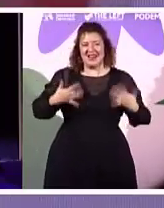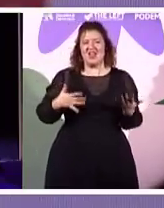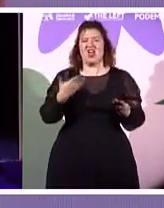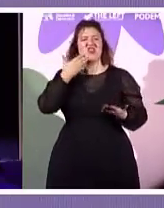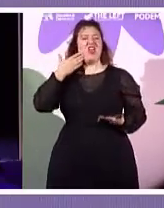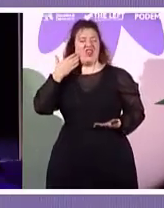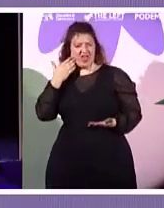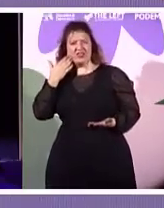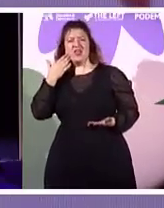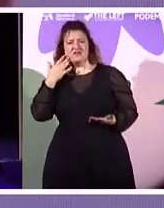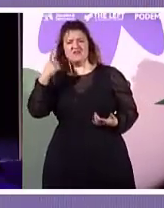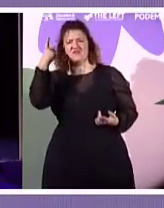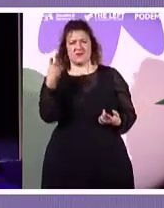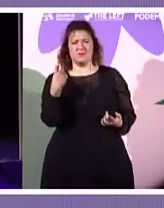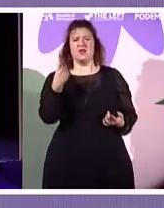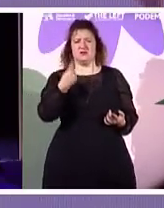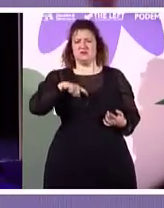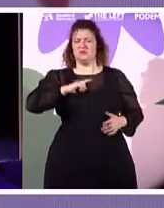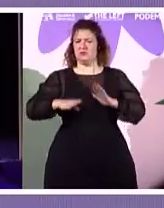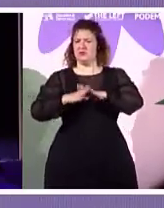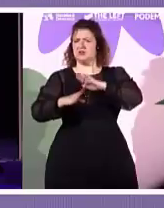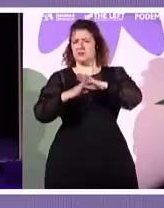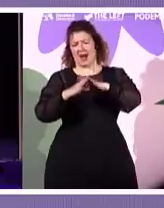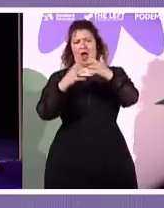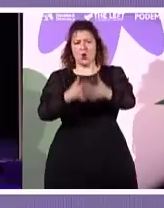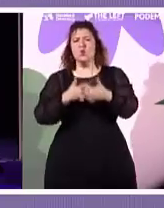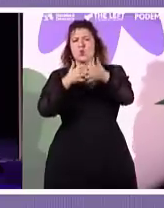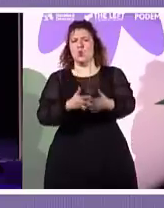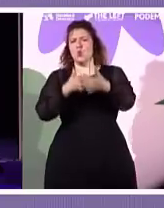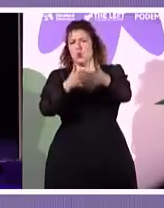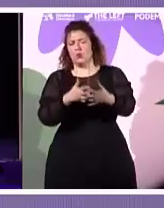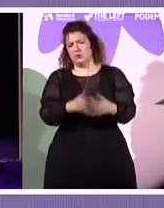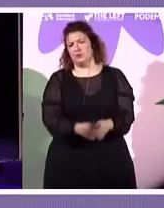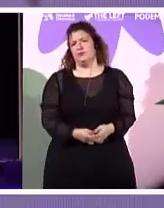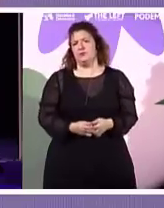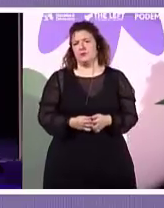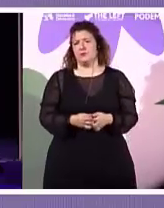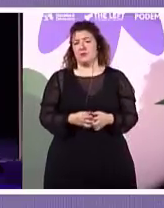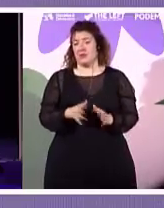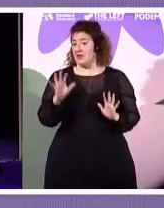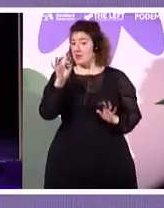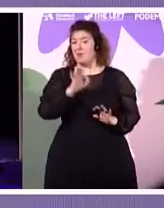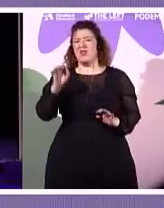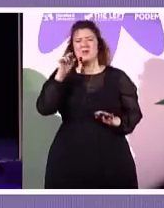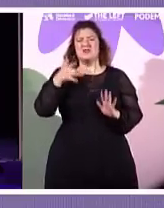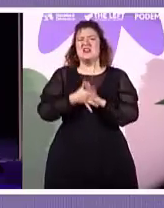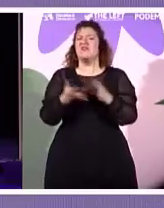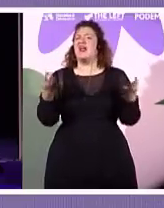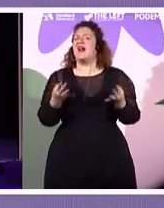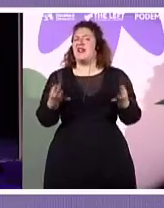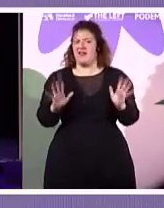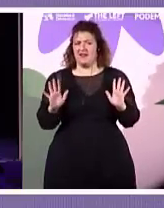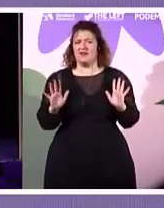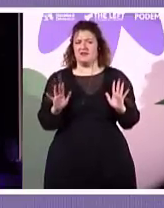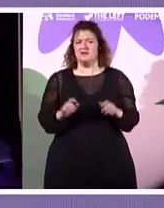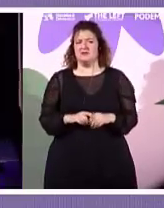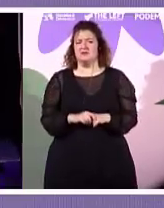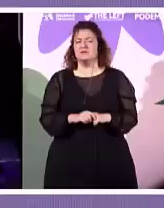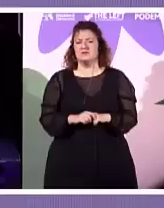decencia y la firmeza en nuestra lucha Y por qué ser de podemos seguramente